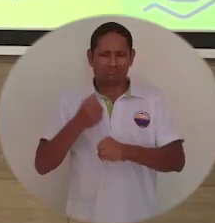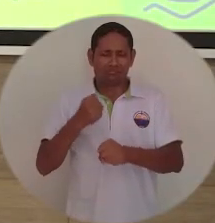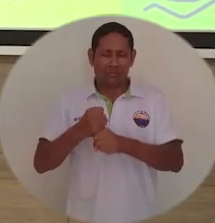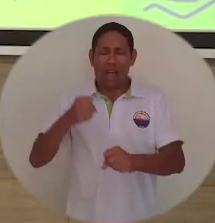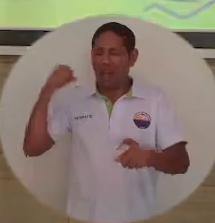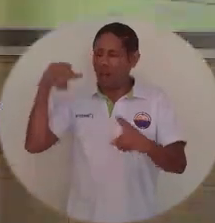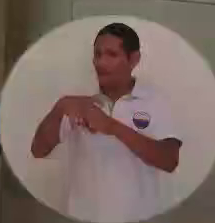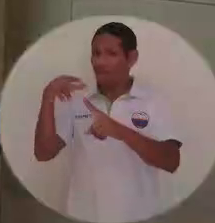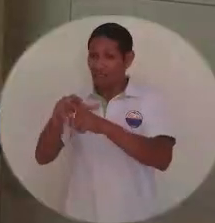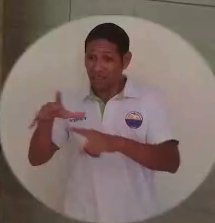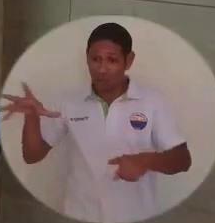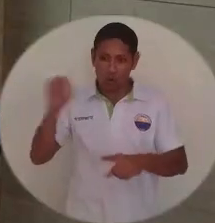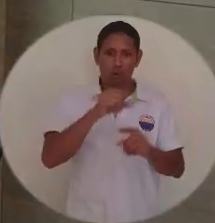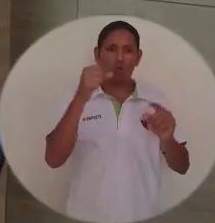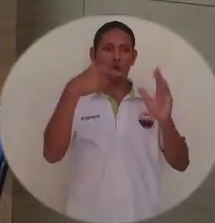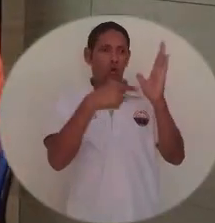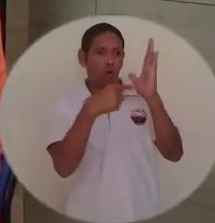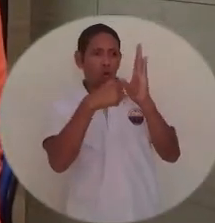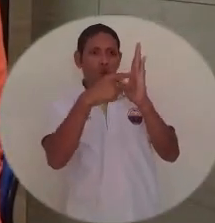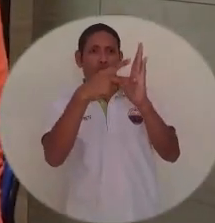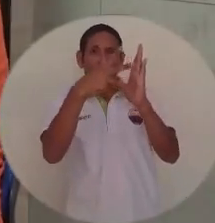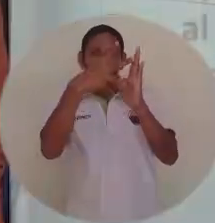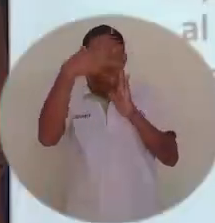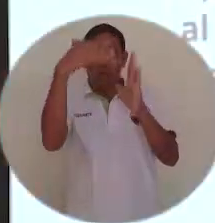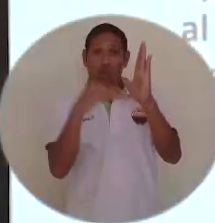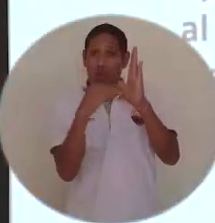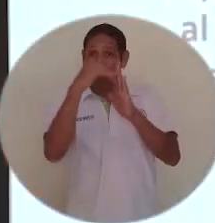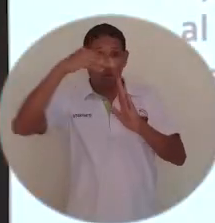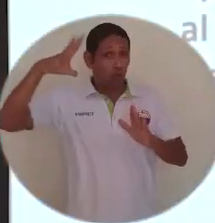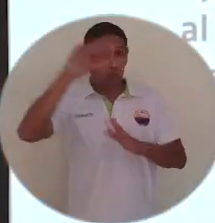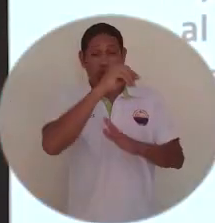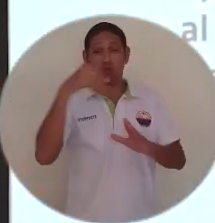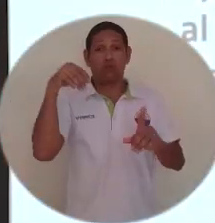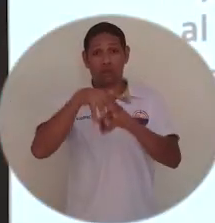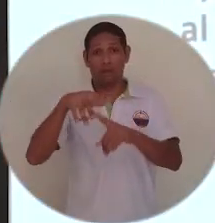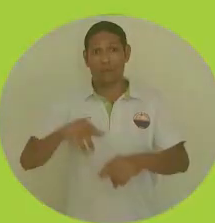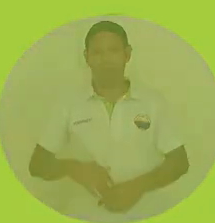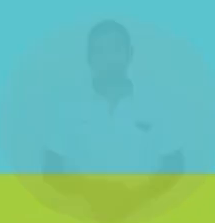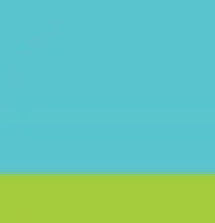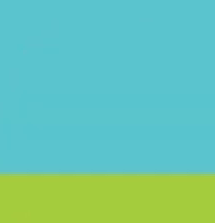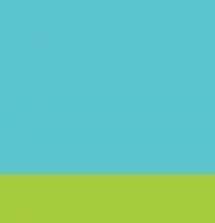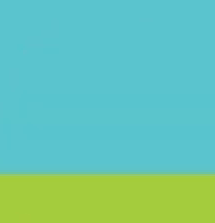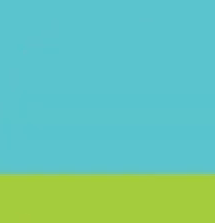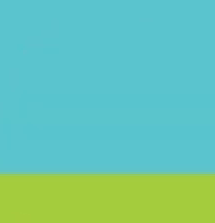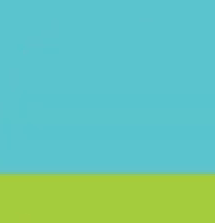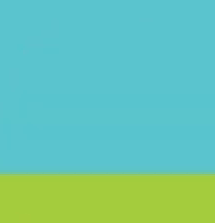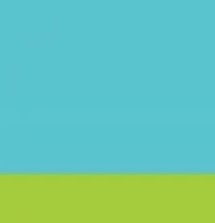gran porcentaje del comercio ha afectado a todos los estratos del país colombiano.